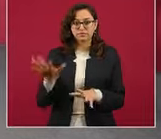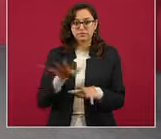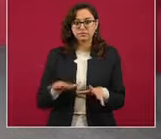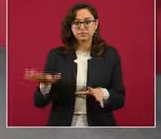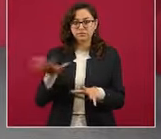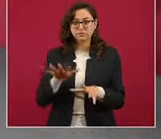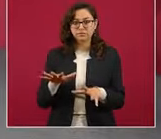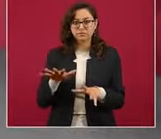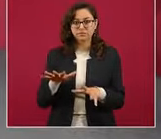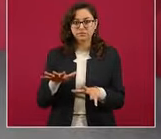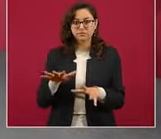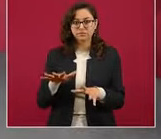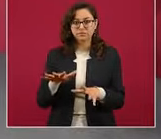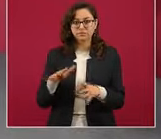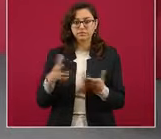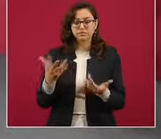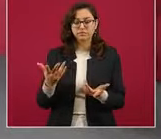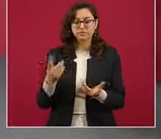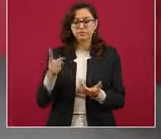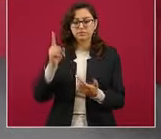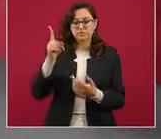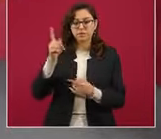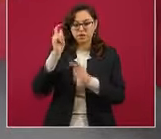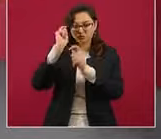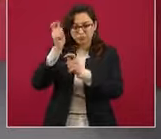que es una escultura